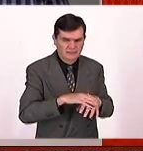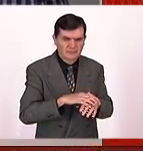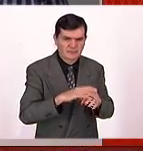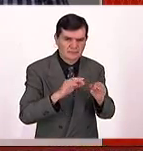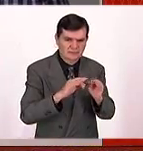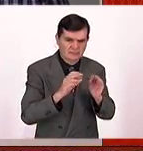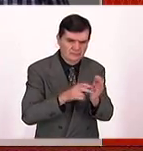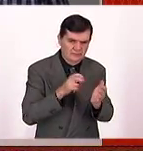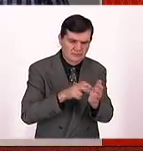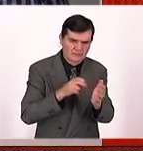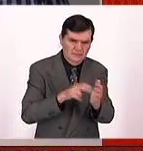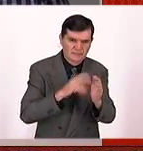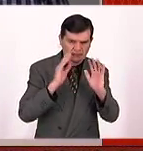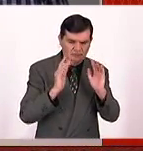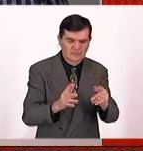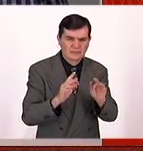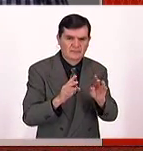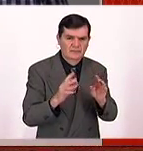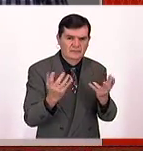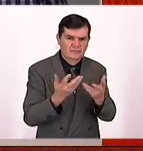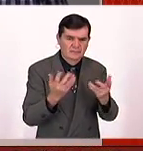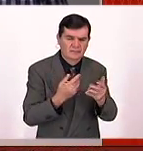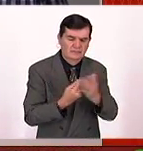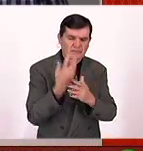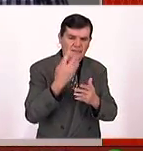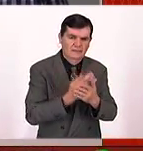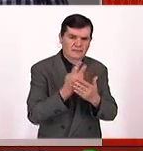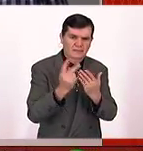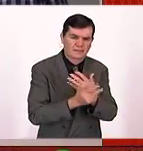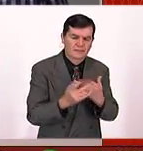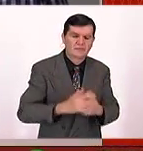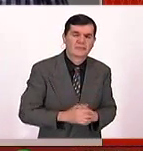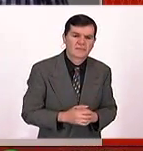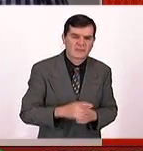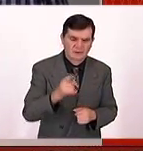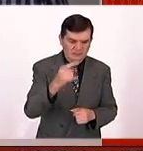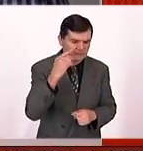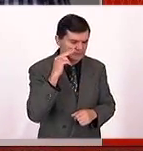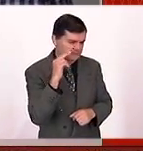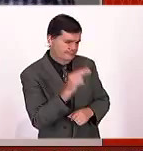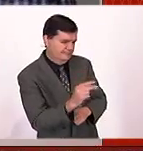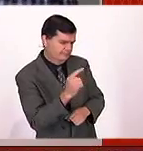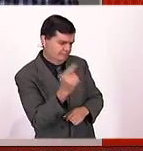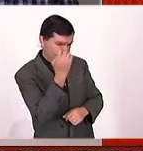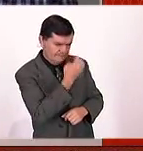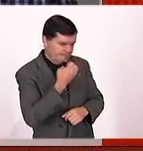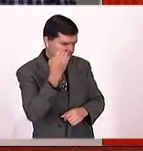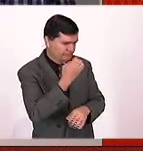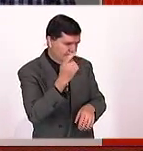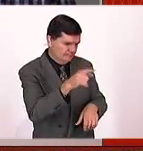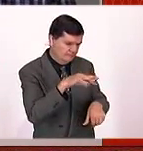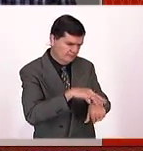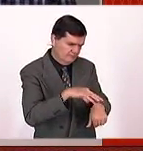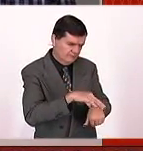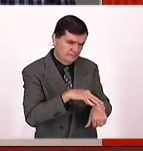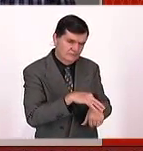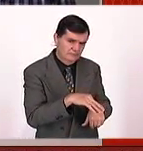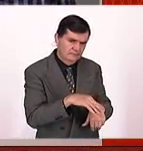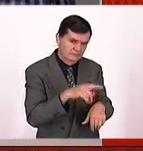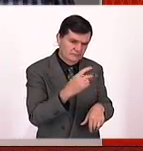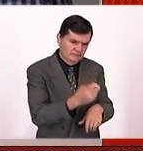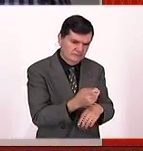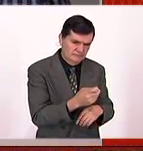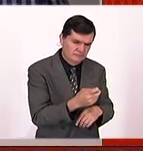formar profesionales como los que forma esta nueva propuesta educativa, ¿no? Desde su perspectiva como especialista, como doctor de